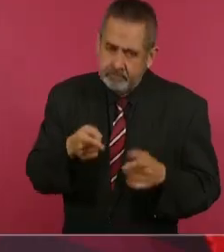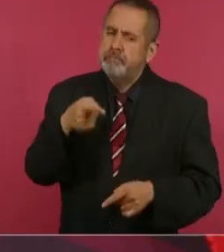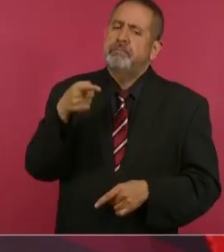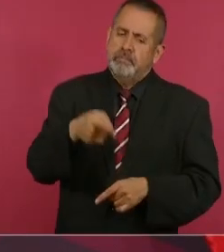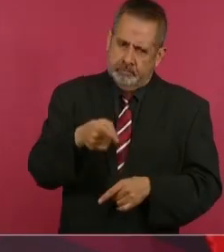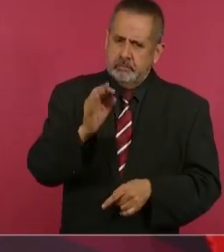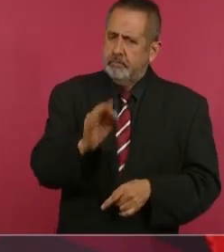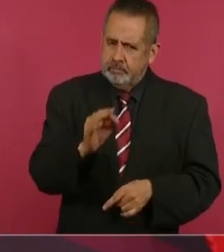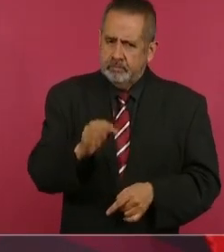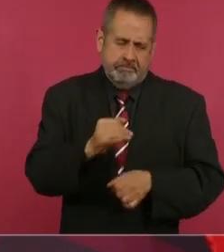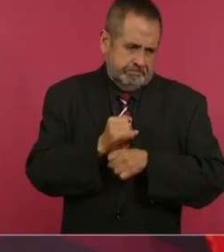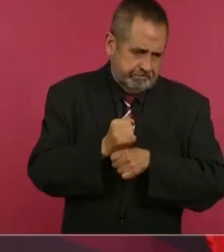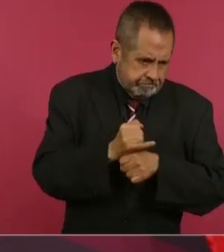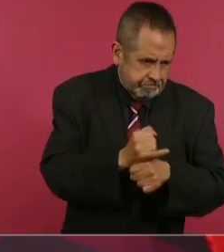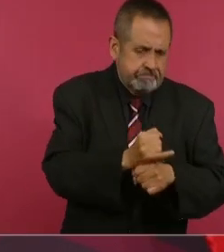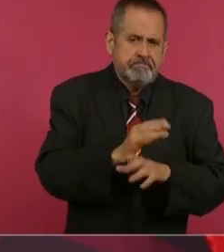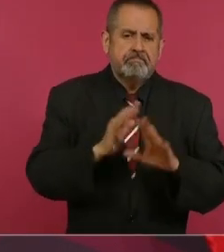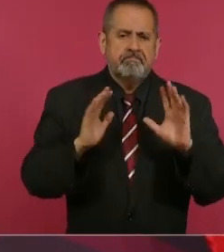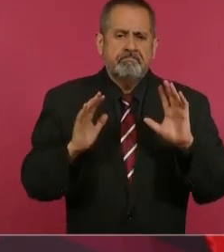hay que